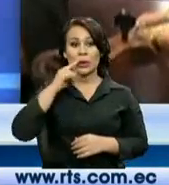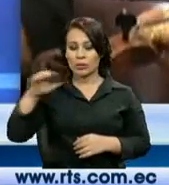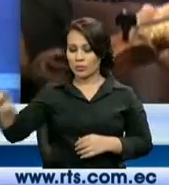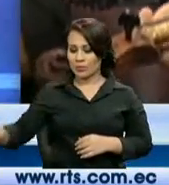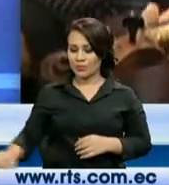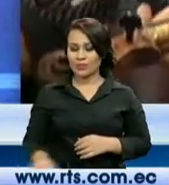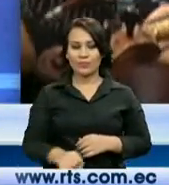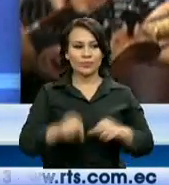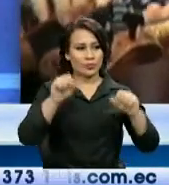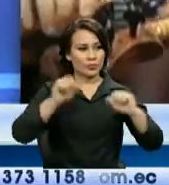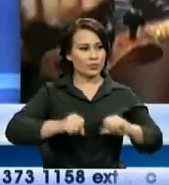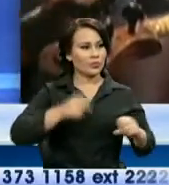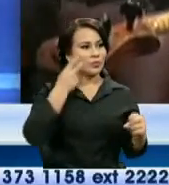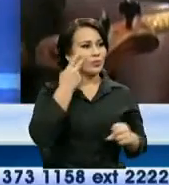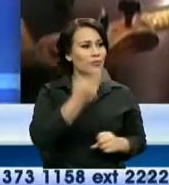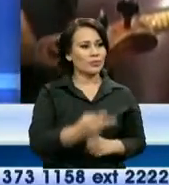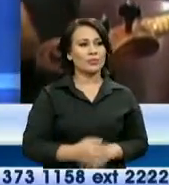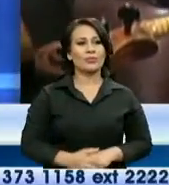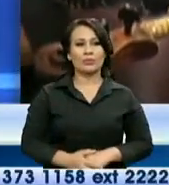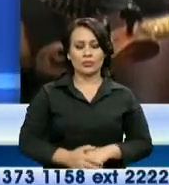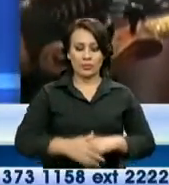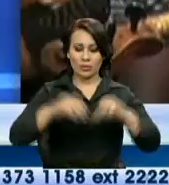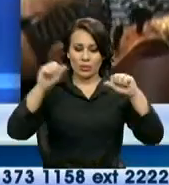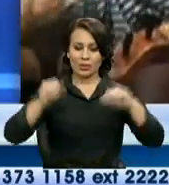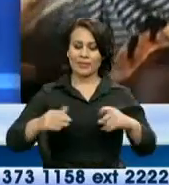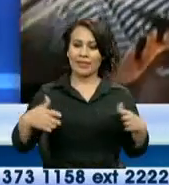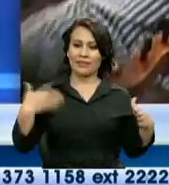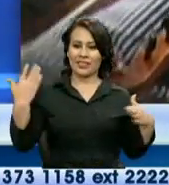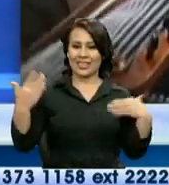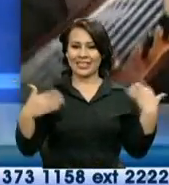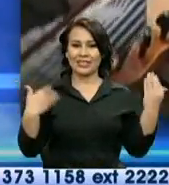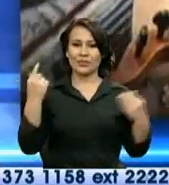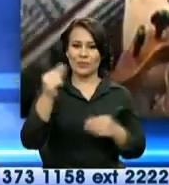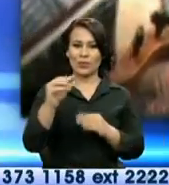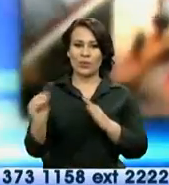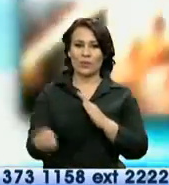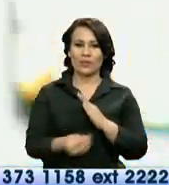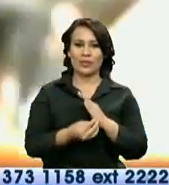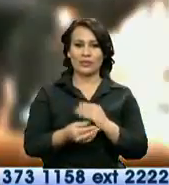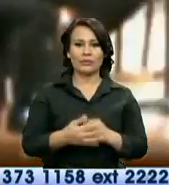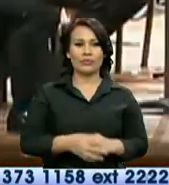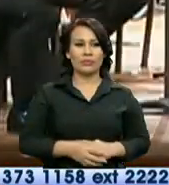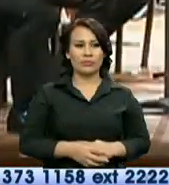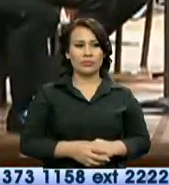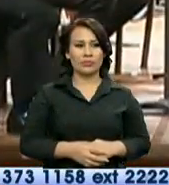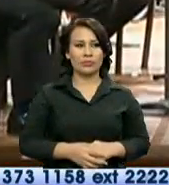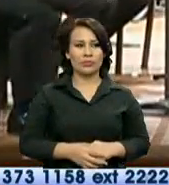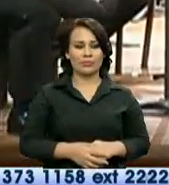ellos puedan, o sea, animarse un poquito más y todas esas cosas.